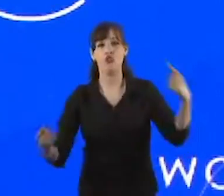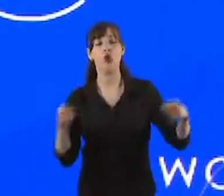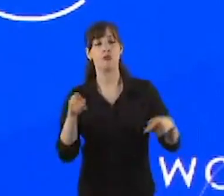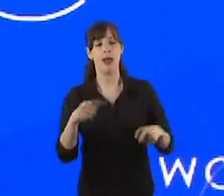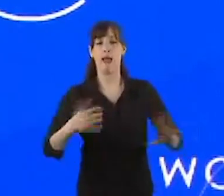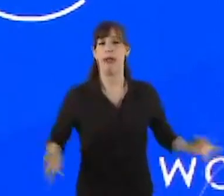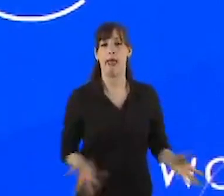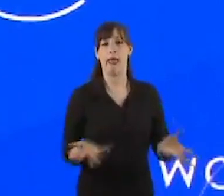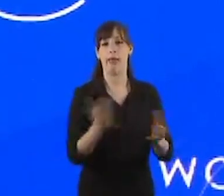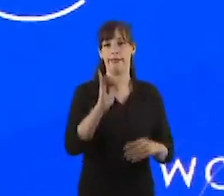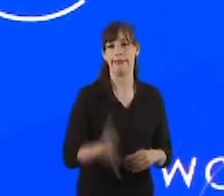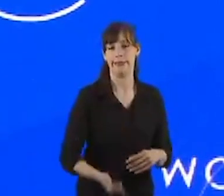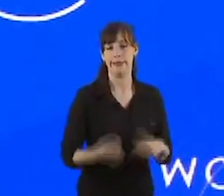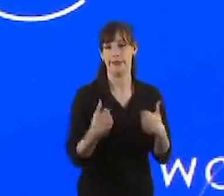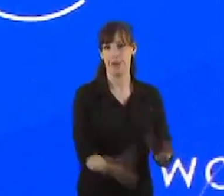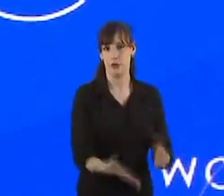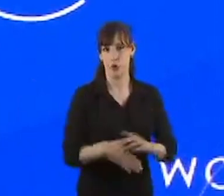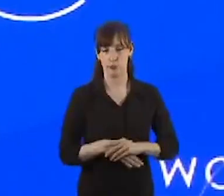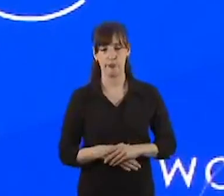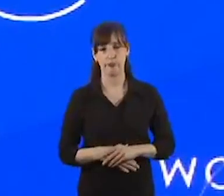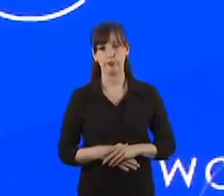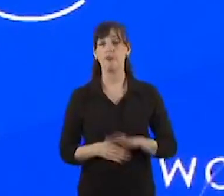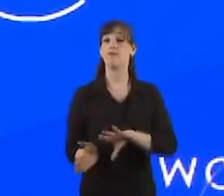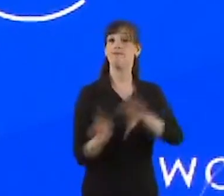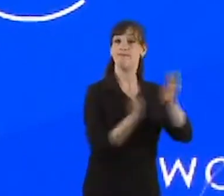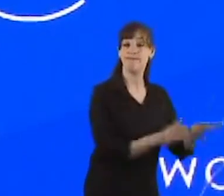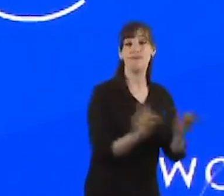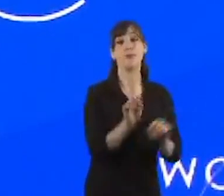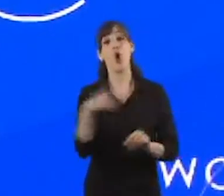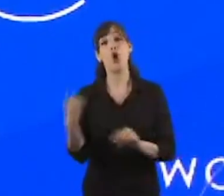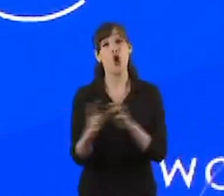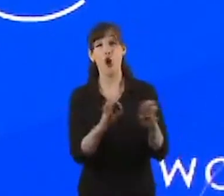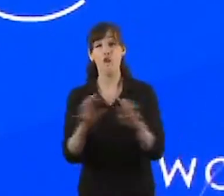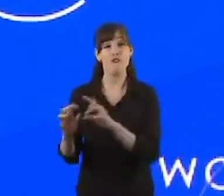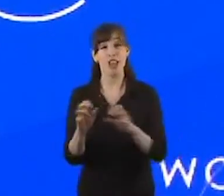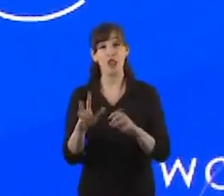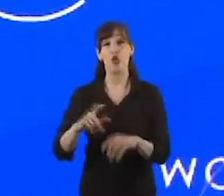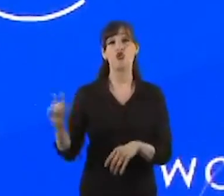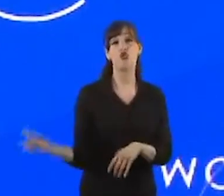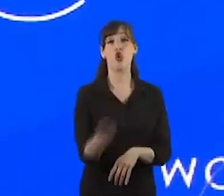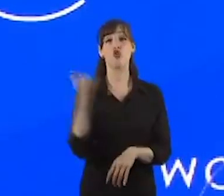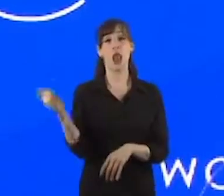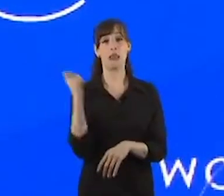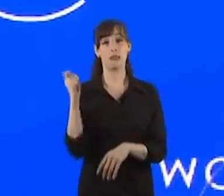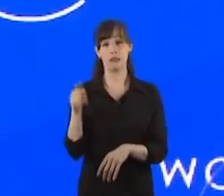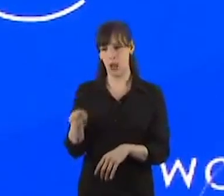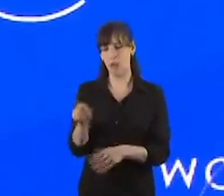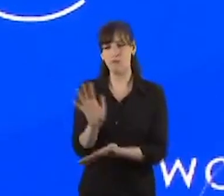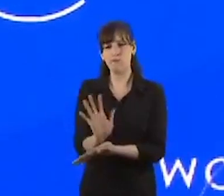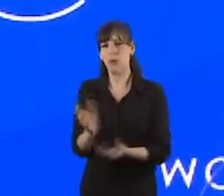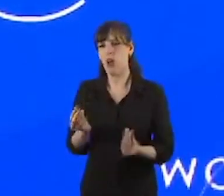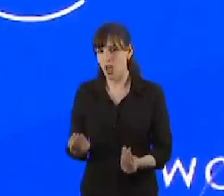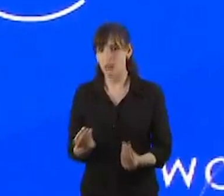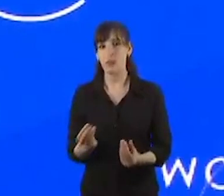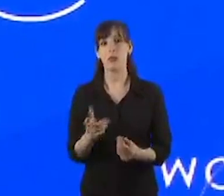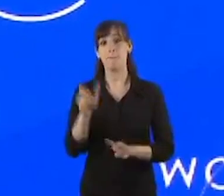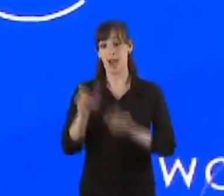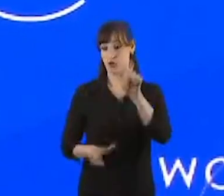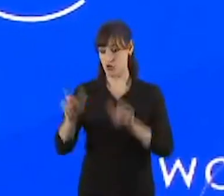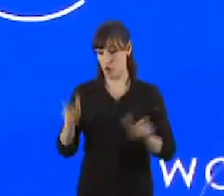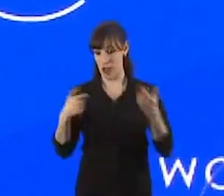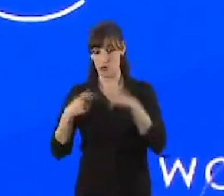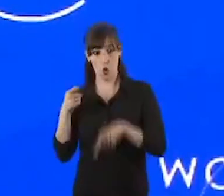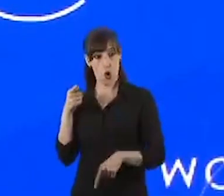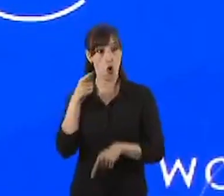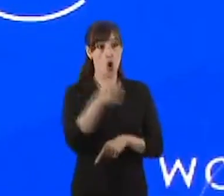agenda. Otro de los conflictos que los socialistas plantean es del hombre contra la naturaleza. Sostienen que los seres